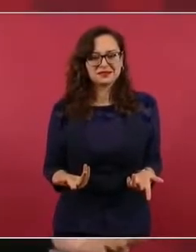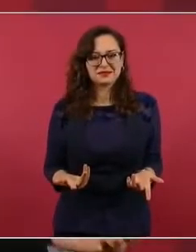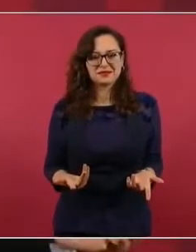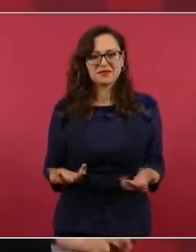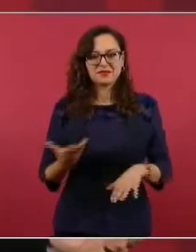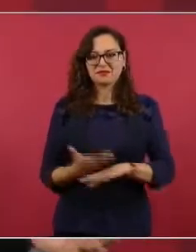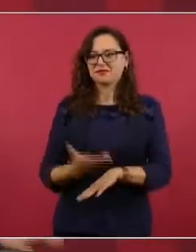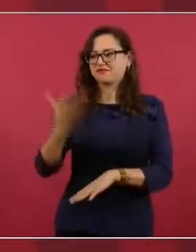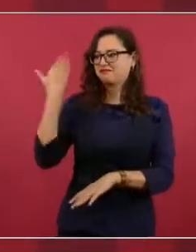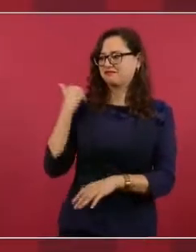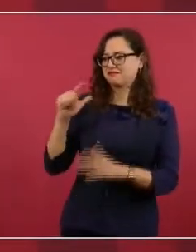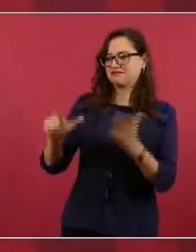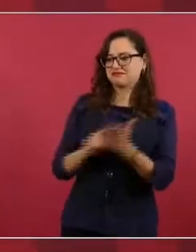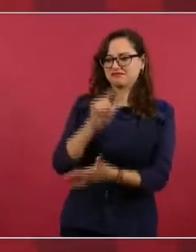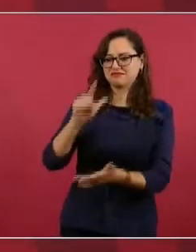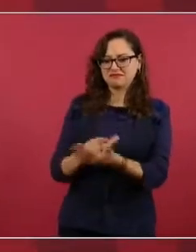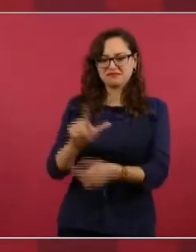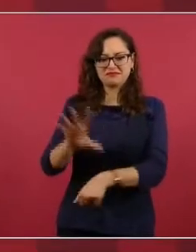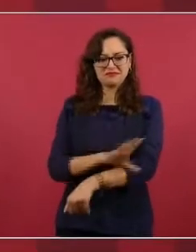mexicanos.